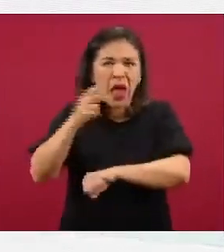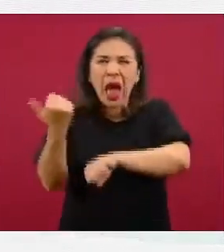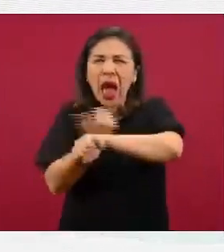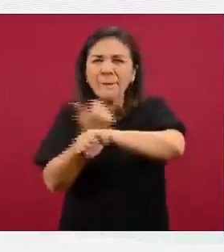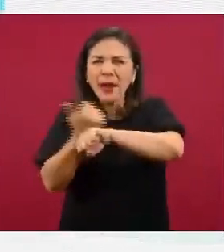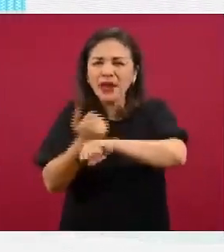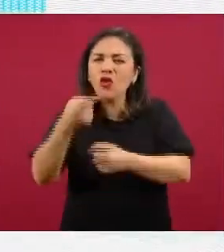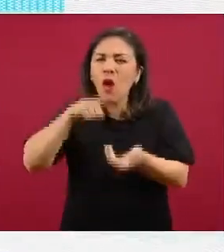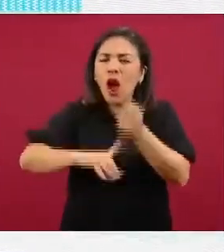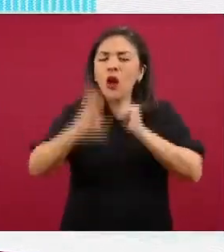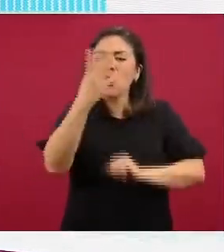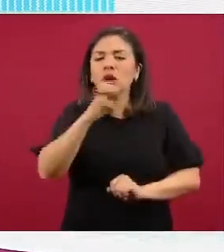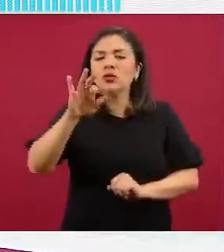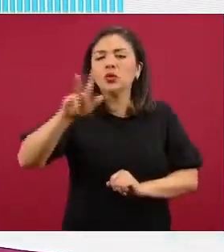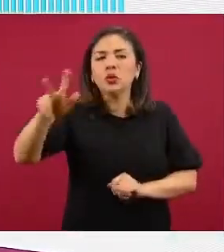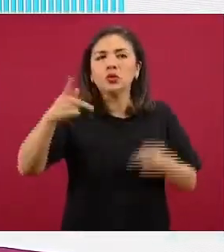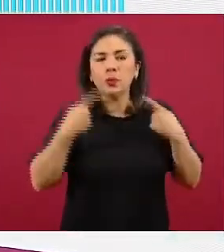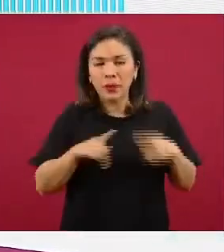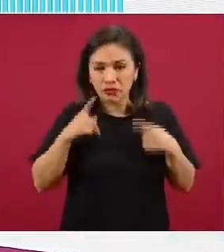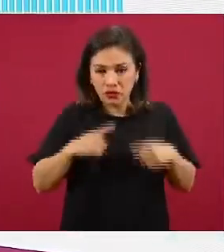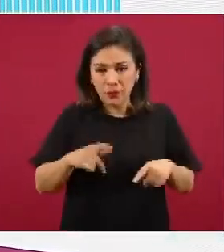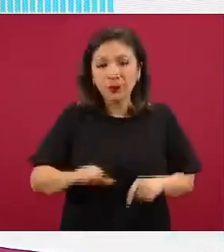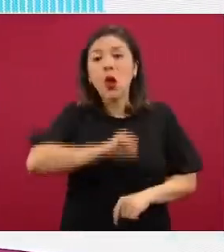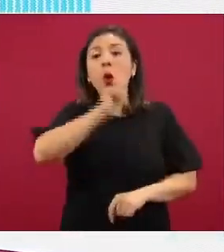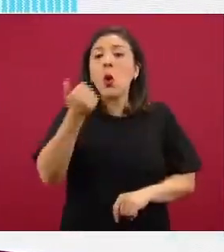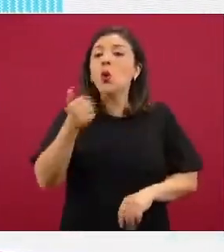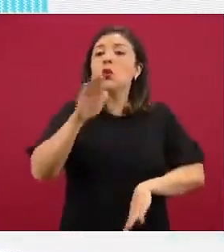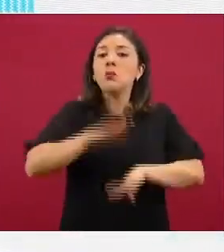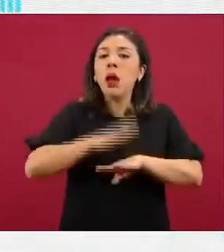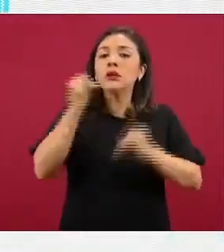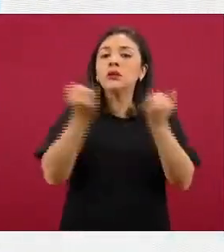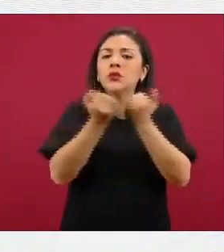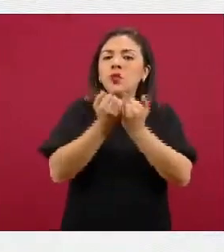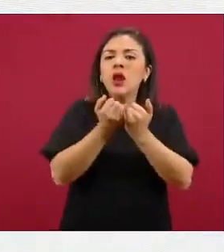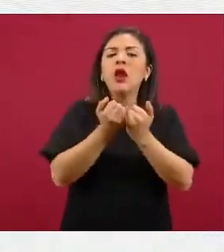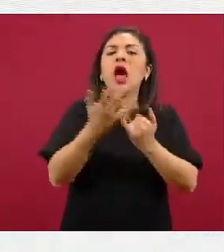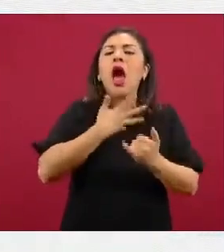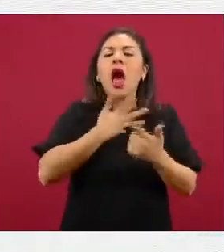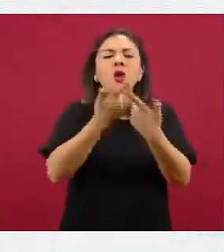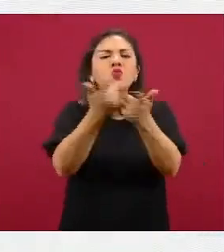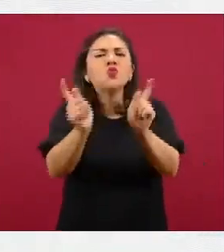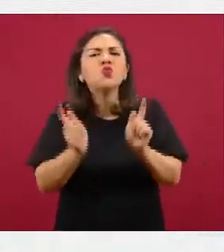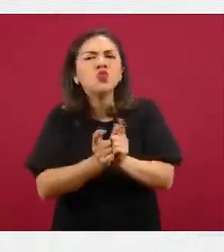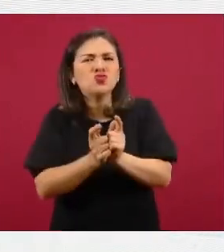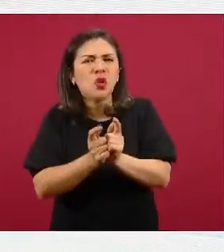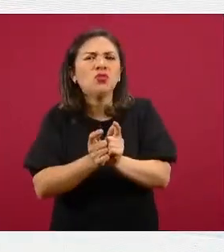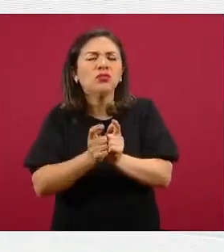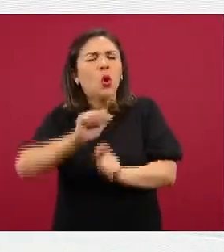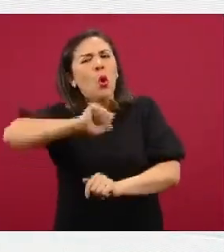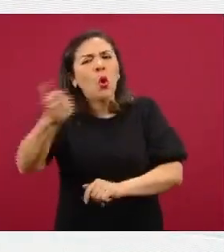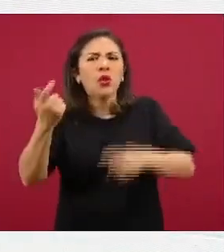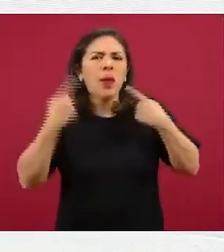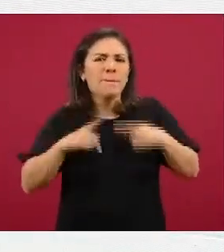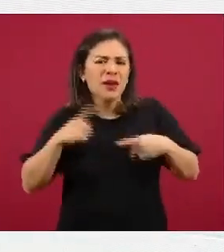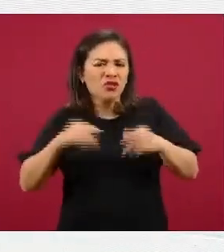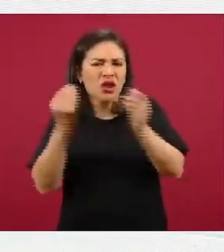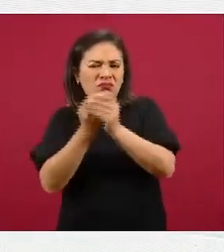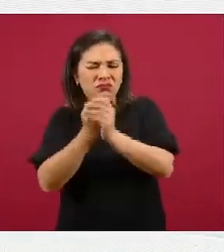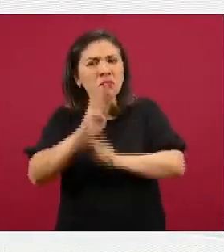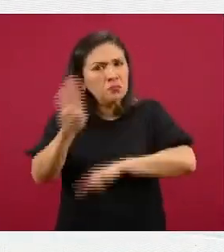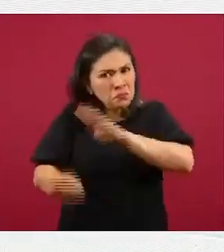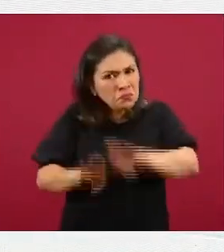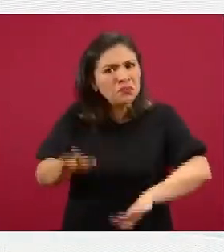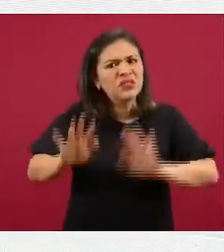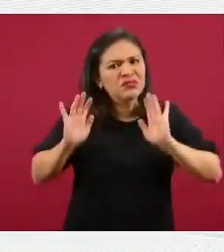son 458, y pues tenemos, igual que con los casos, tenemos un grupo de personas o de fallecimientos que